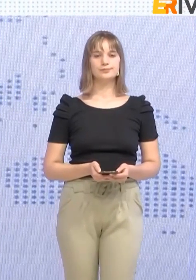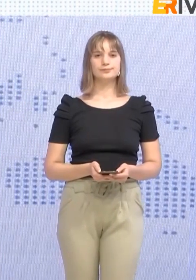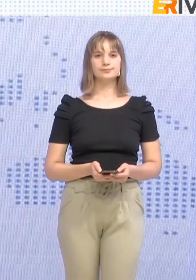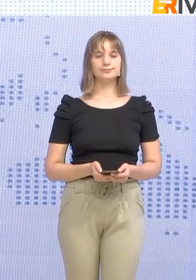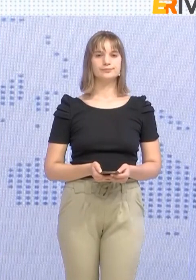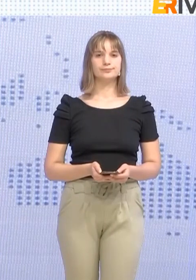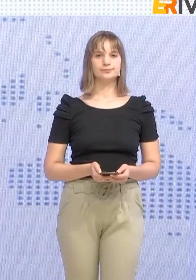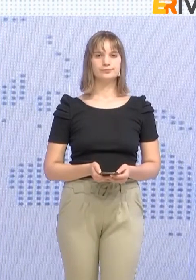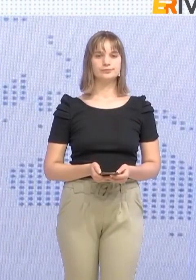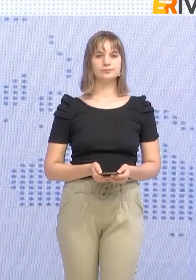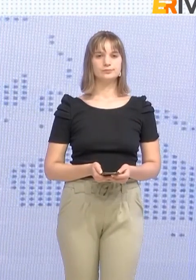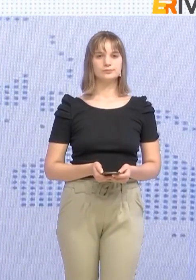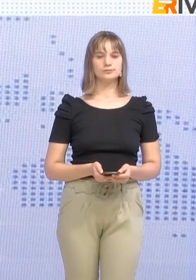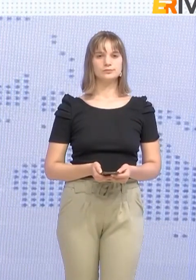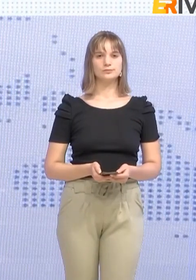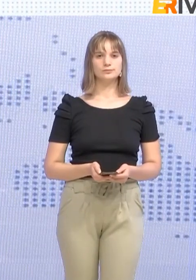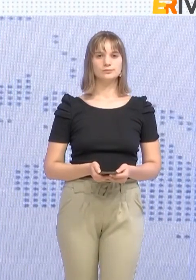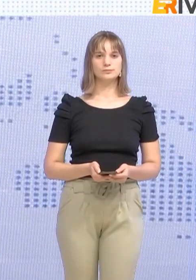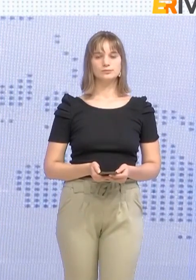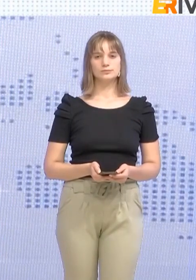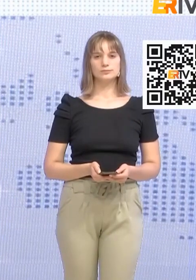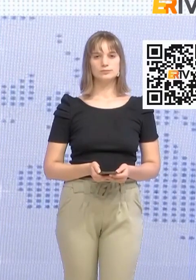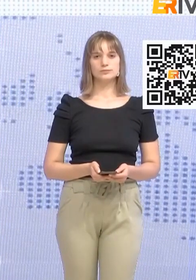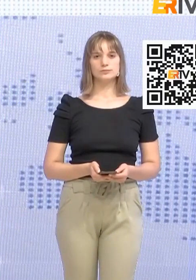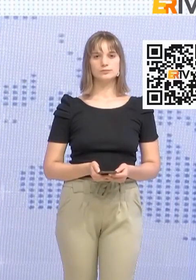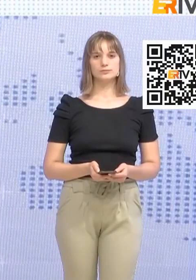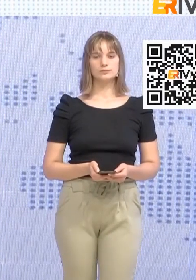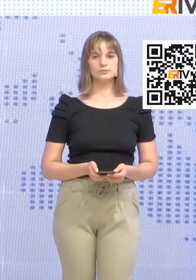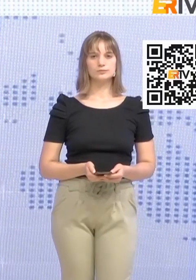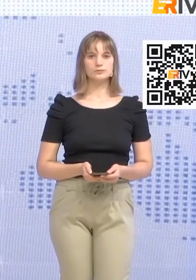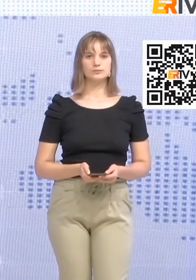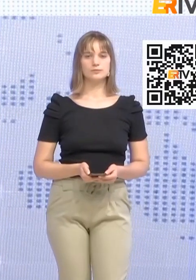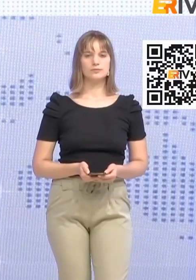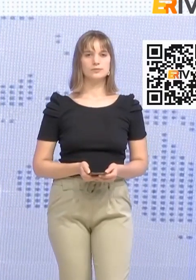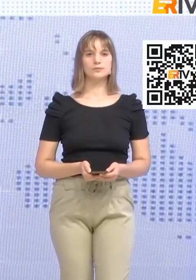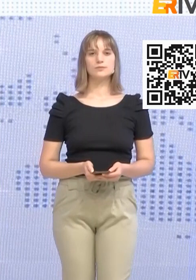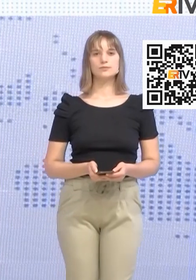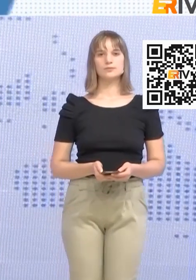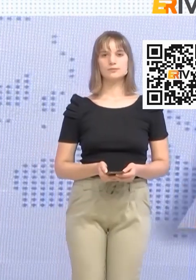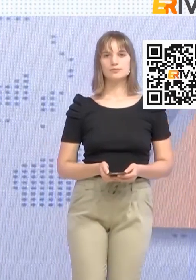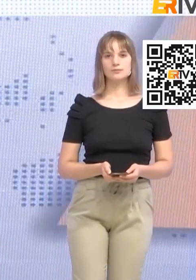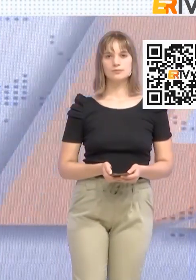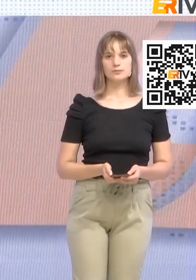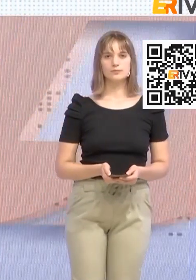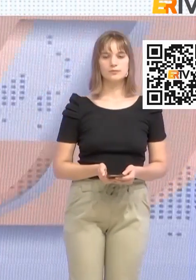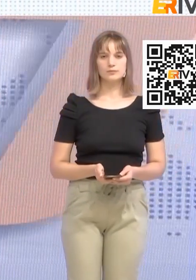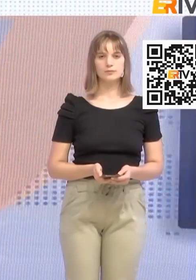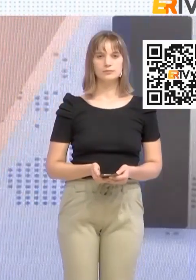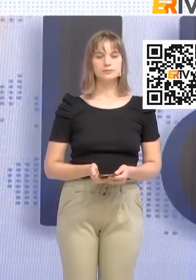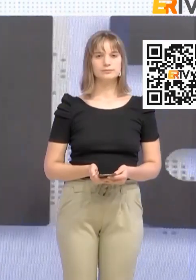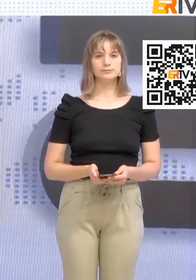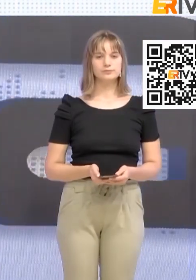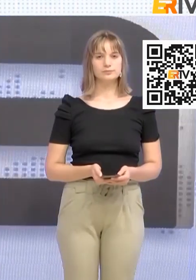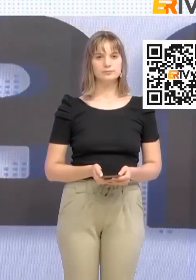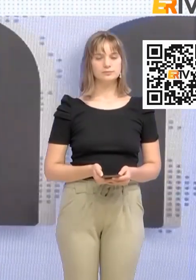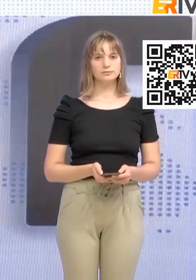ese otro sospechoso que está en la cadena de delincuentes se haga de esos fondos. Si yo doy aviso a la entidad